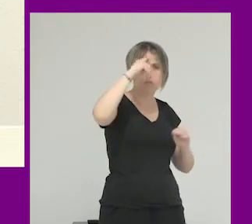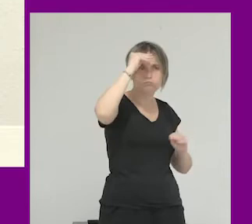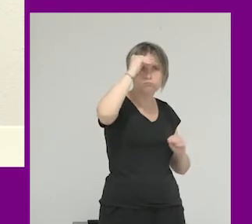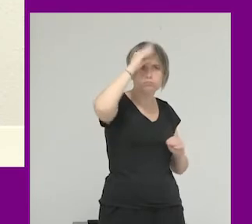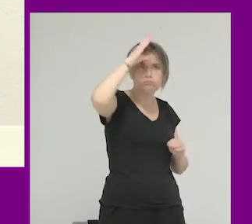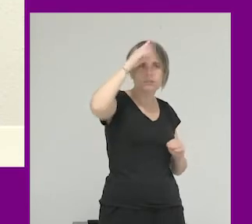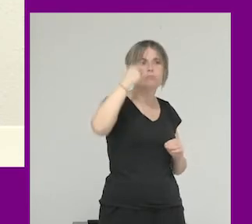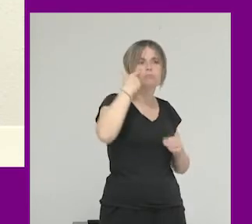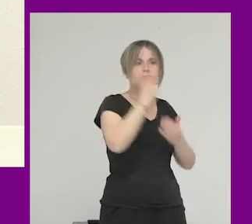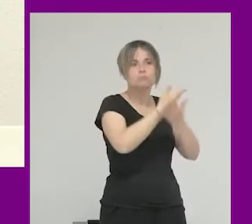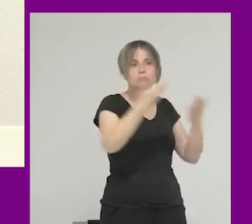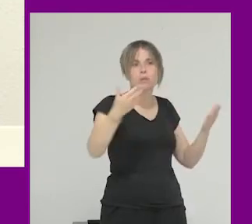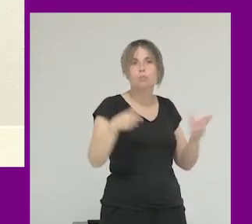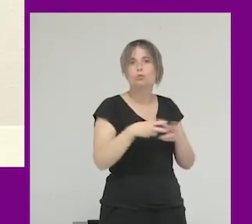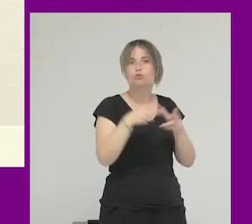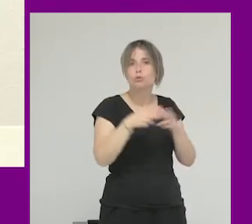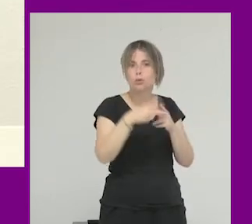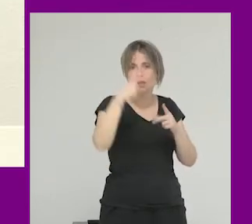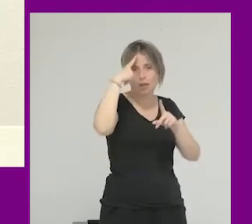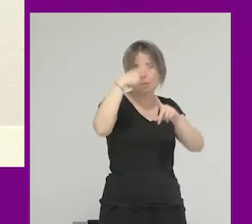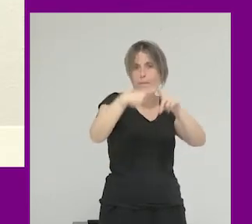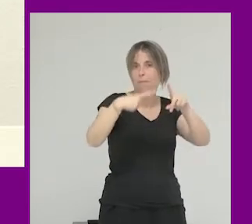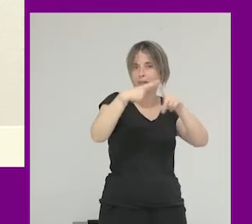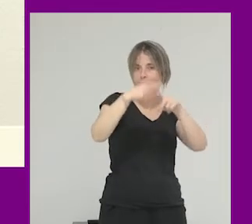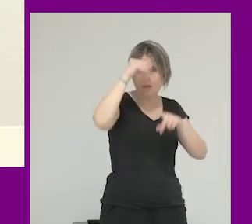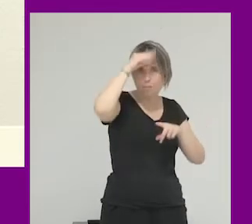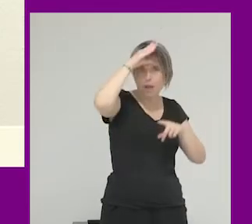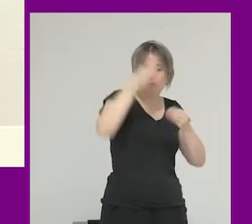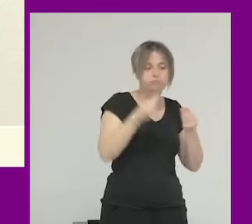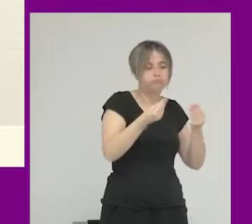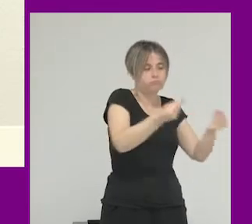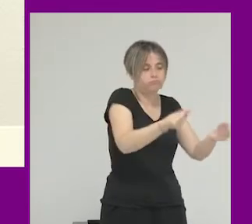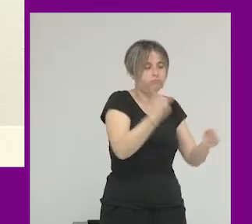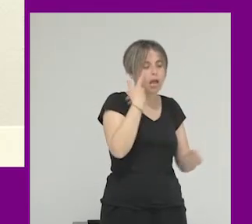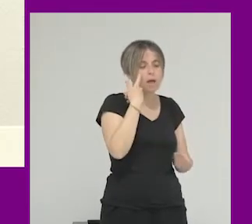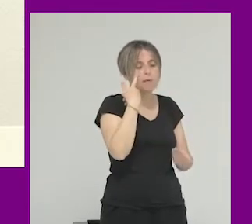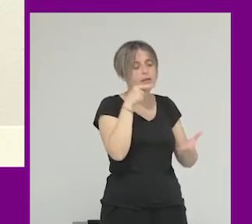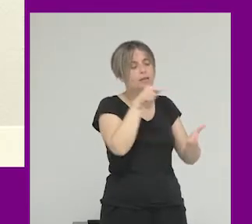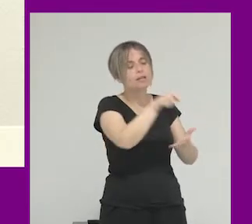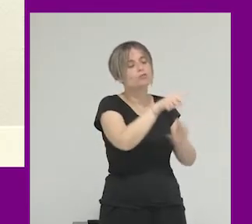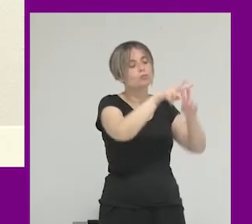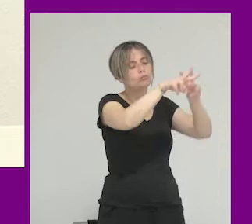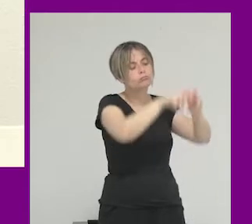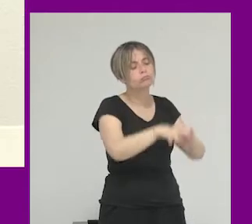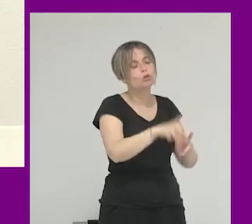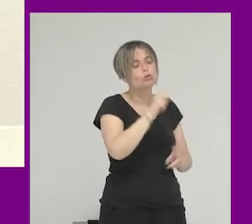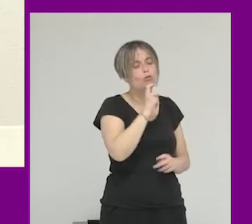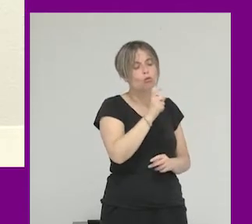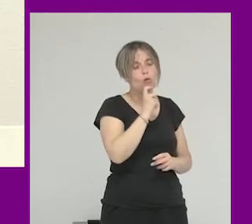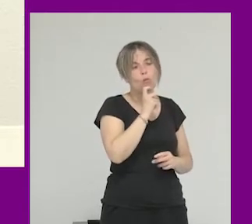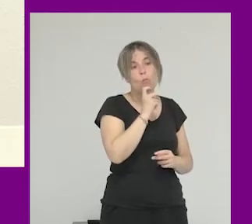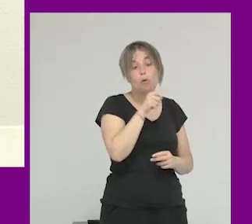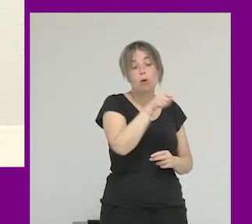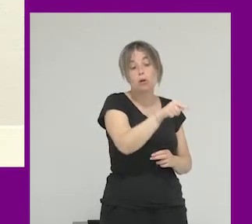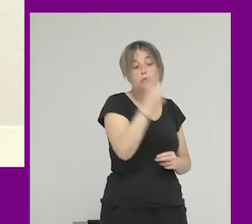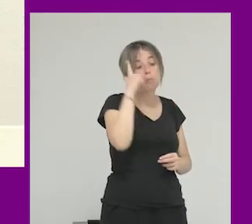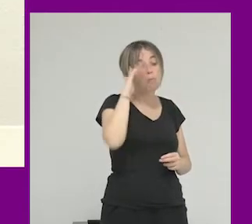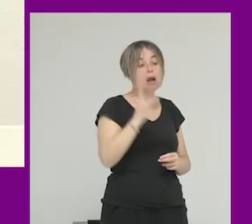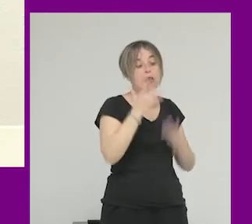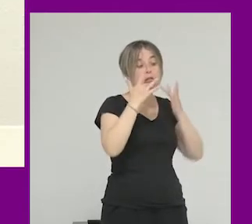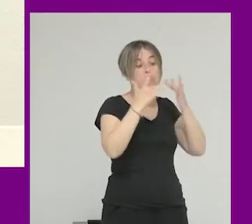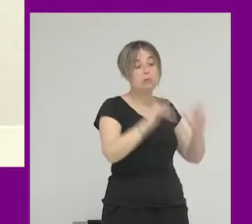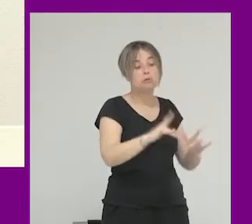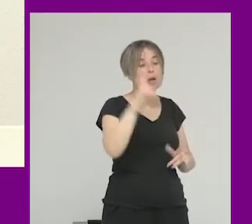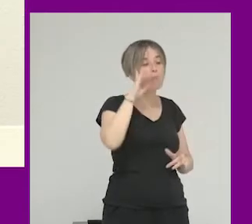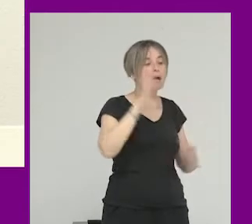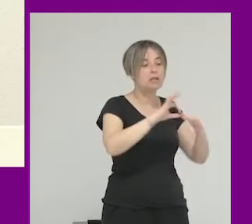de la otra mitad de la población, de cómo interpretar y cómo analizar algo que parece que objetivamente no